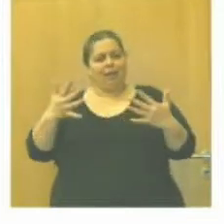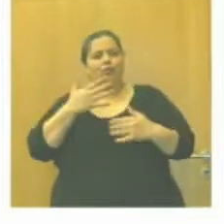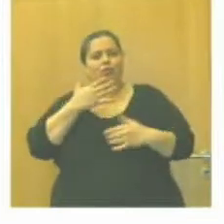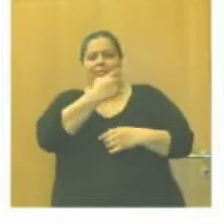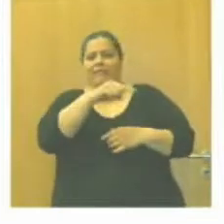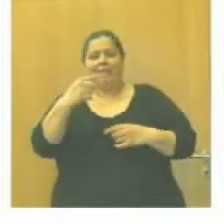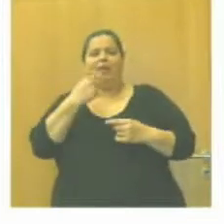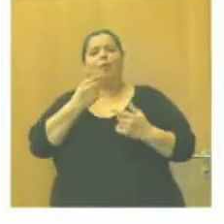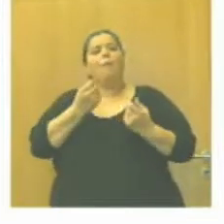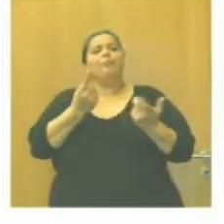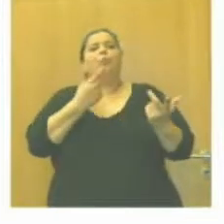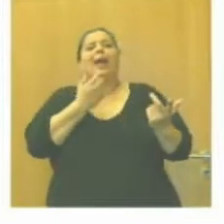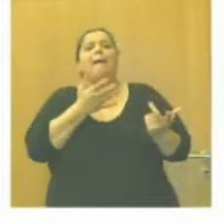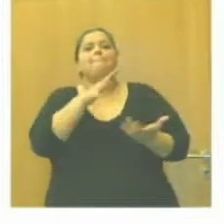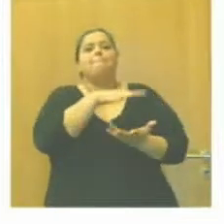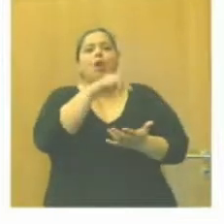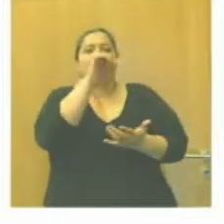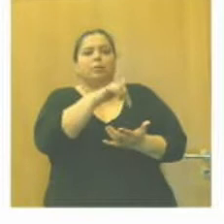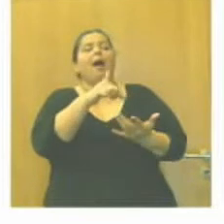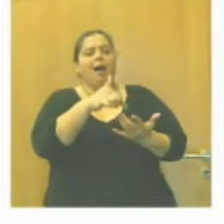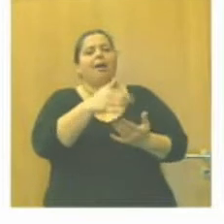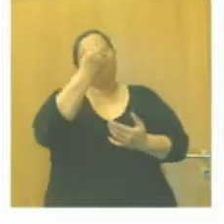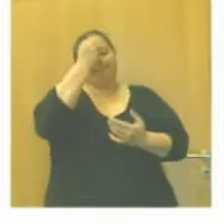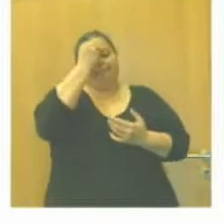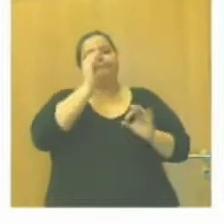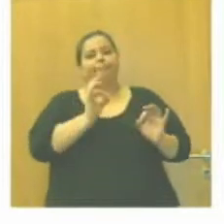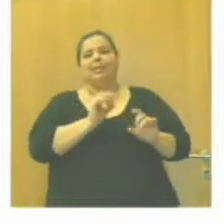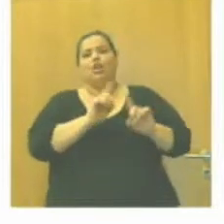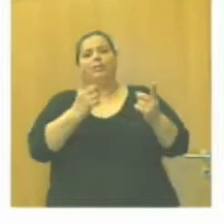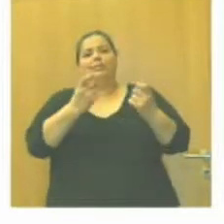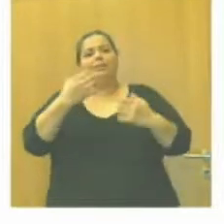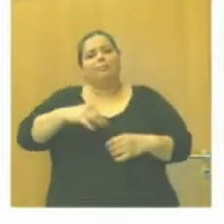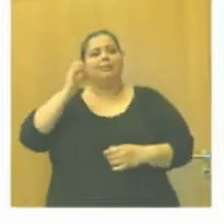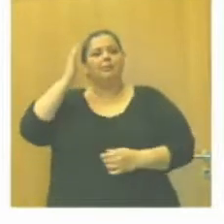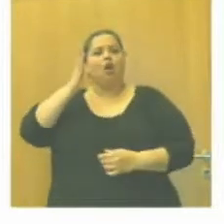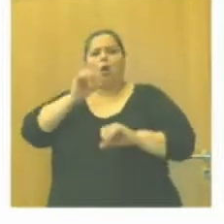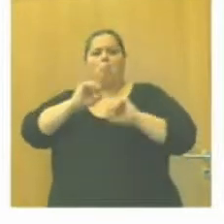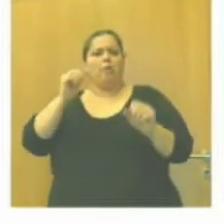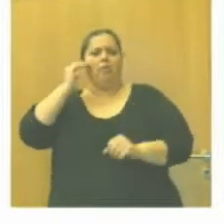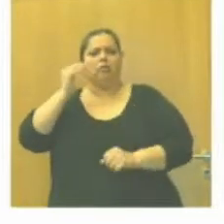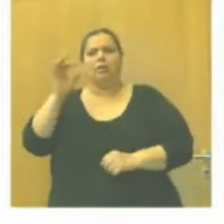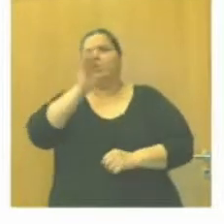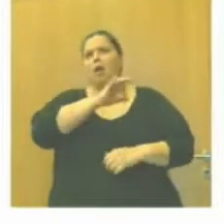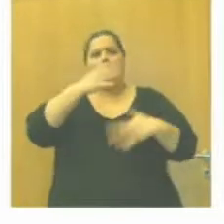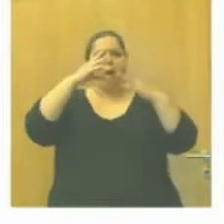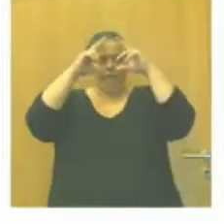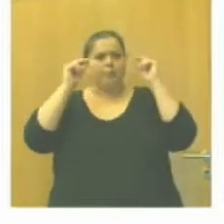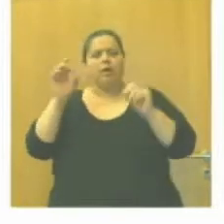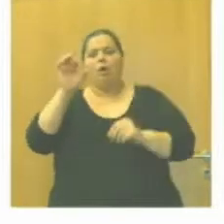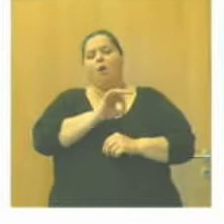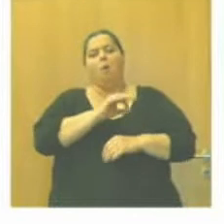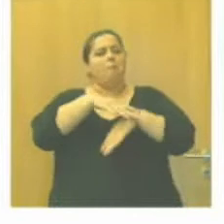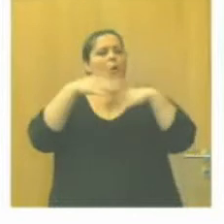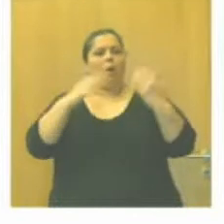escenarios guiados que cualquier facilitador de cualquier campo, no tiene que ser un psicólogo, puede ser un docente, una enfermera, puede